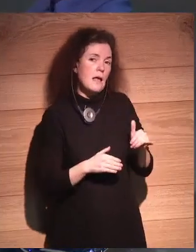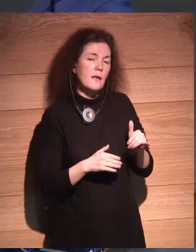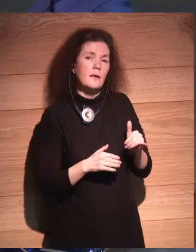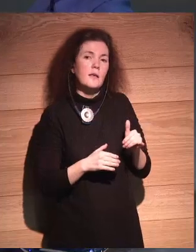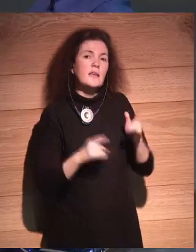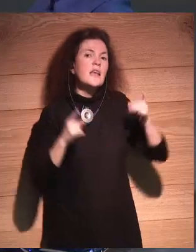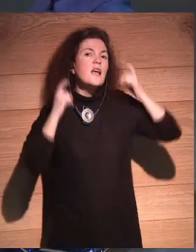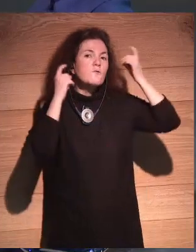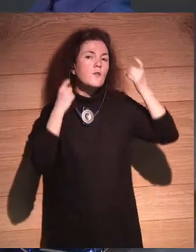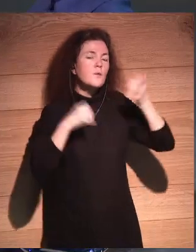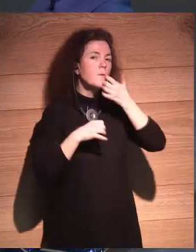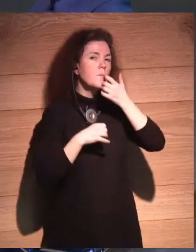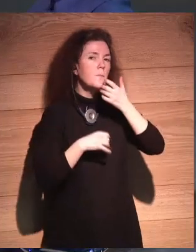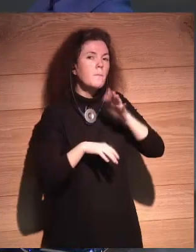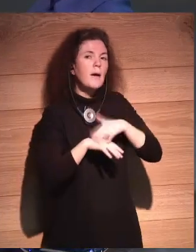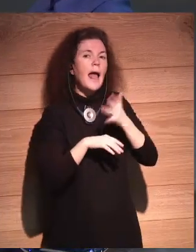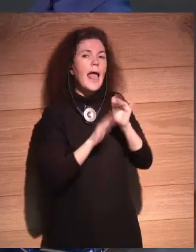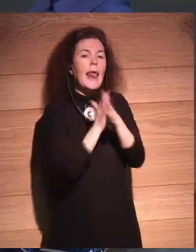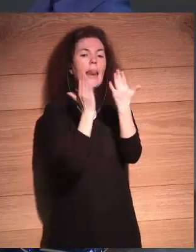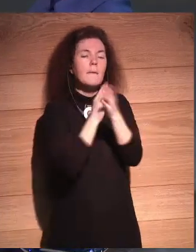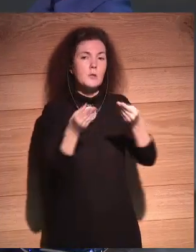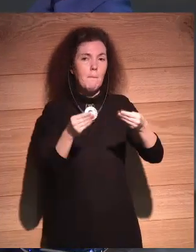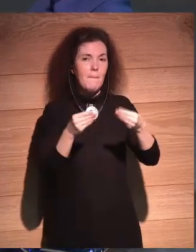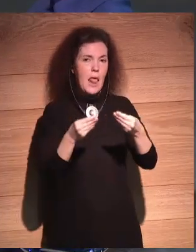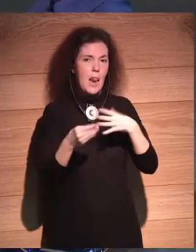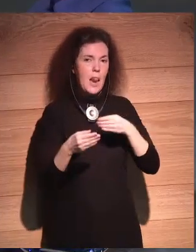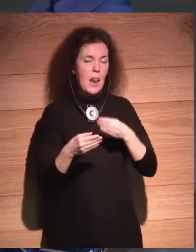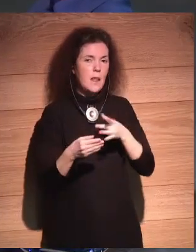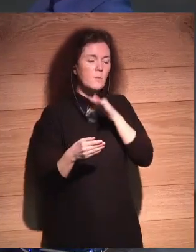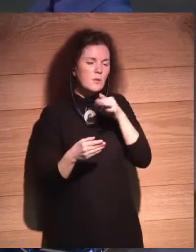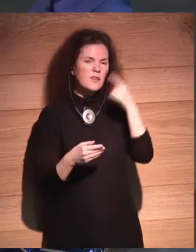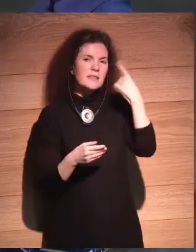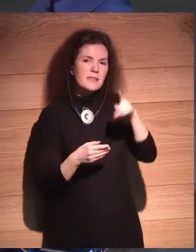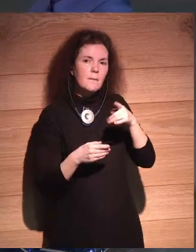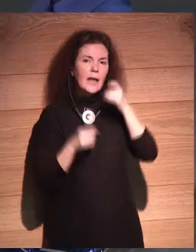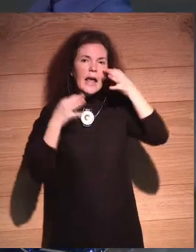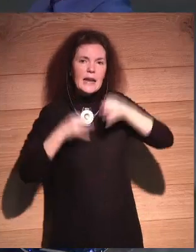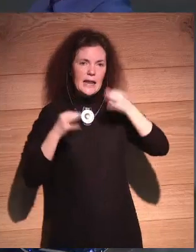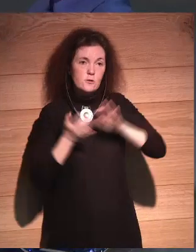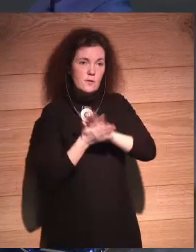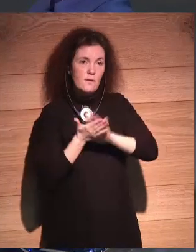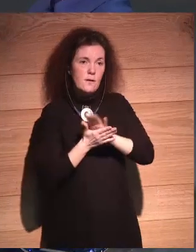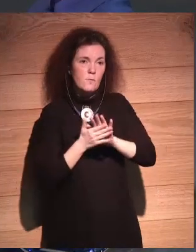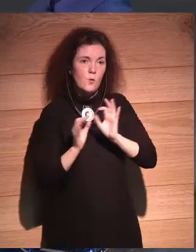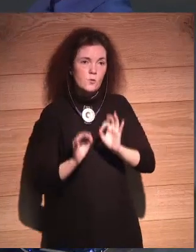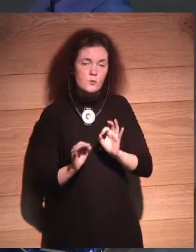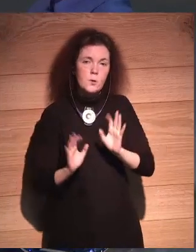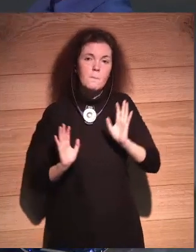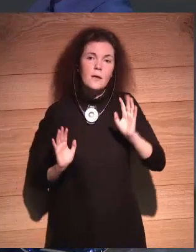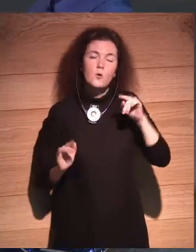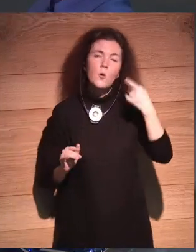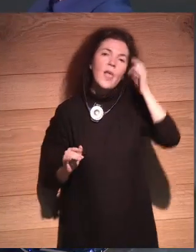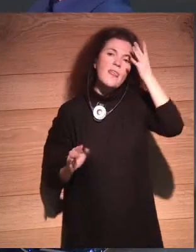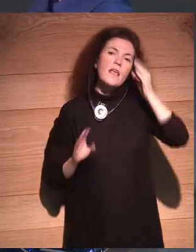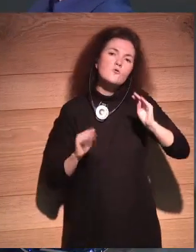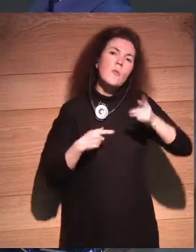se esfuerzan porque, por ejemplo, tengan libros en papel, porque ellos conocen estos riesgos de lo que hablamos, pero luego su